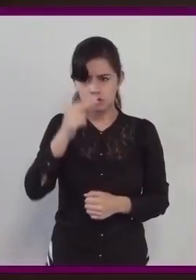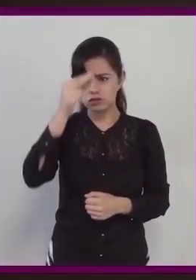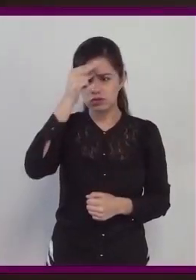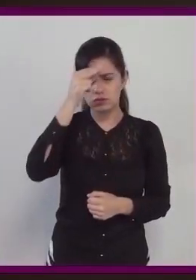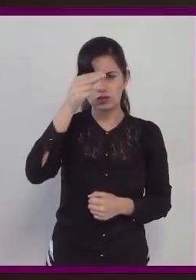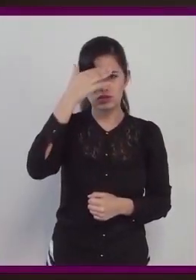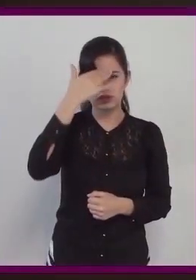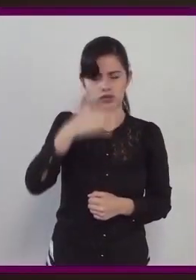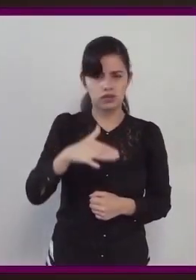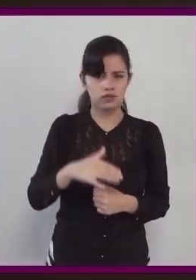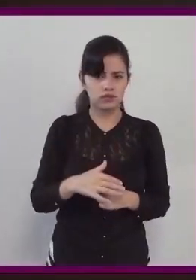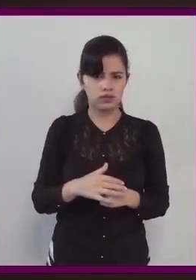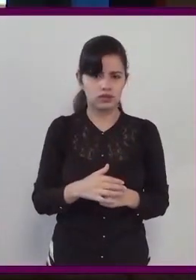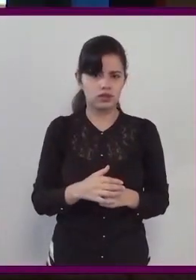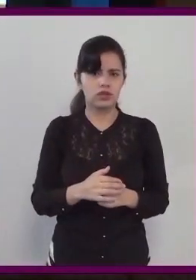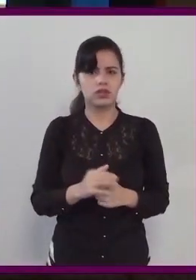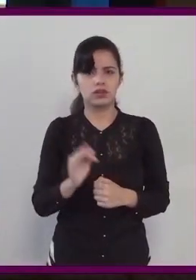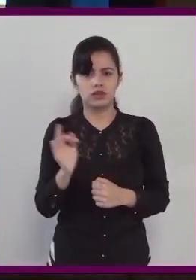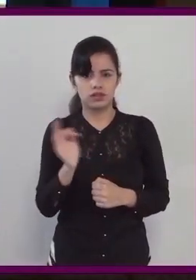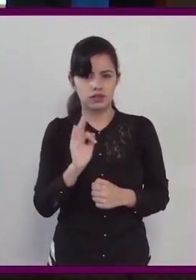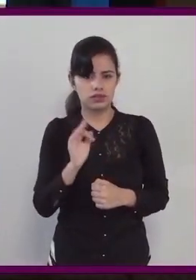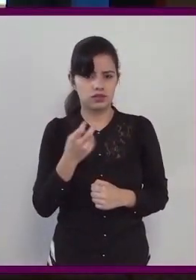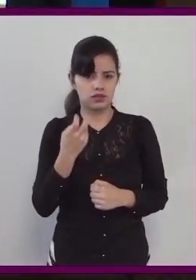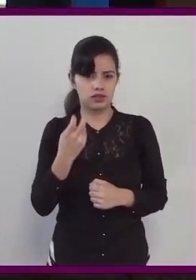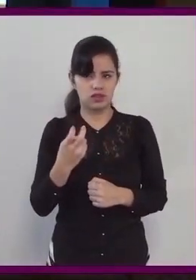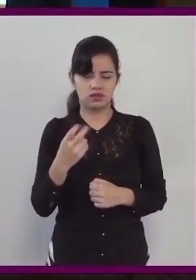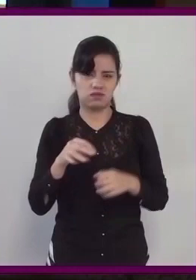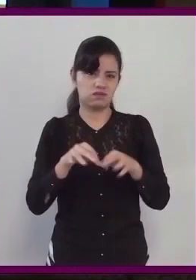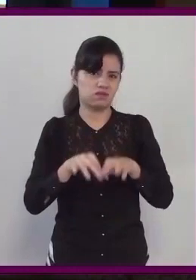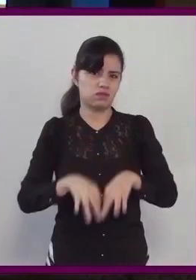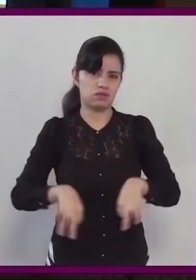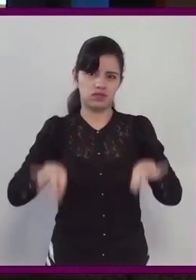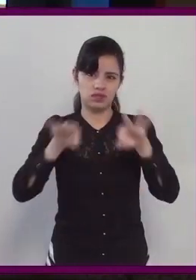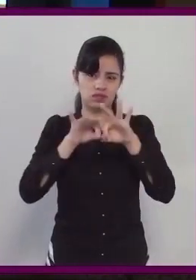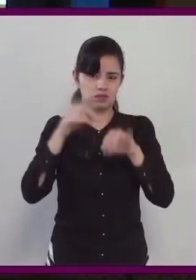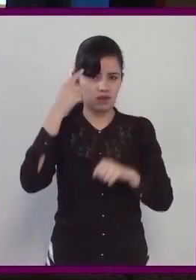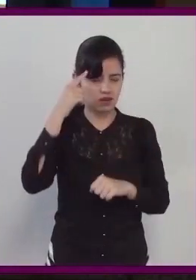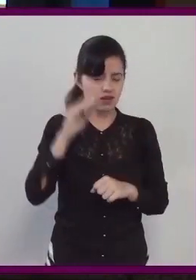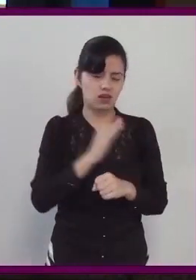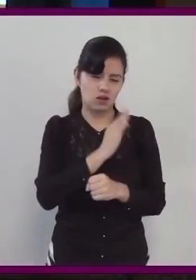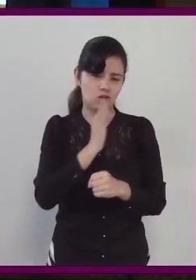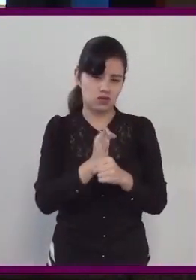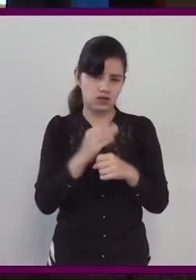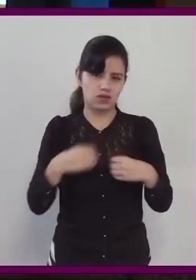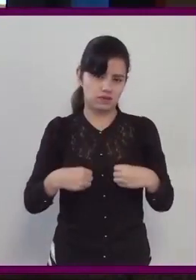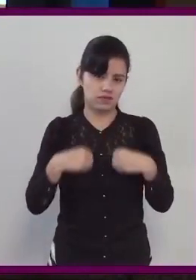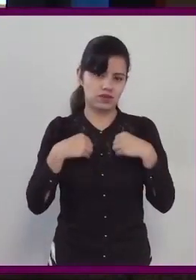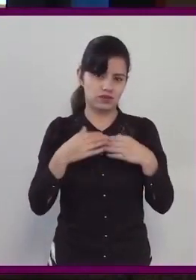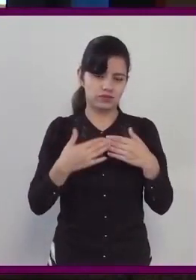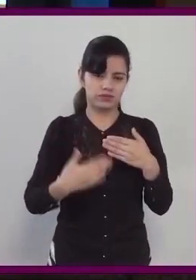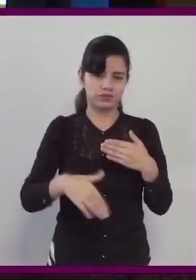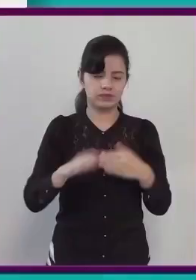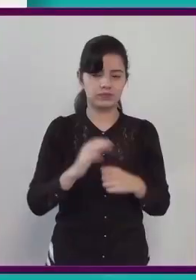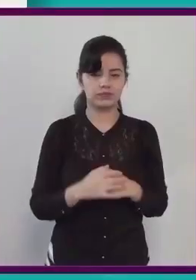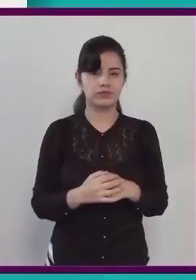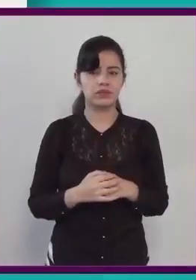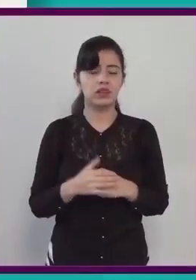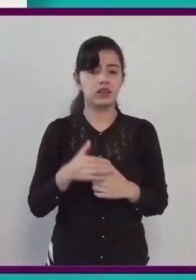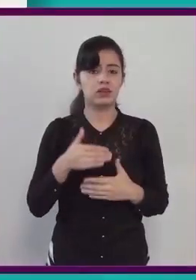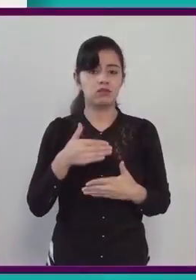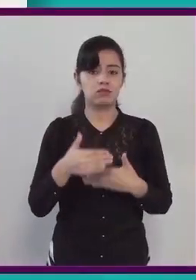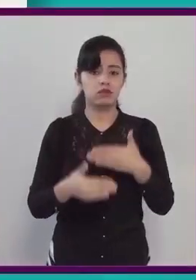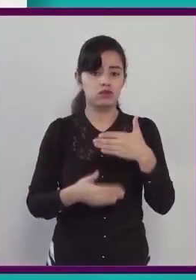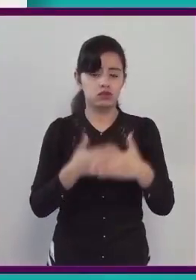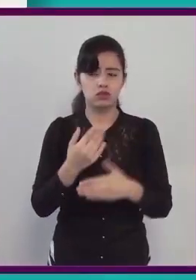Sí. Y creo que en esa riqueza hay saberes que